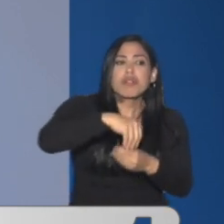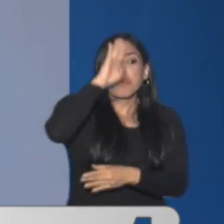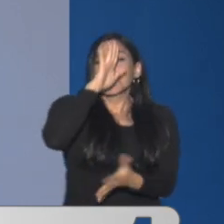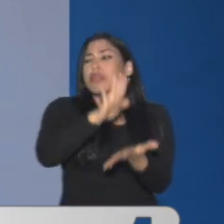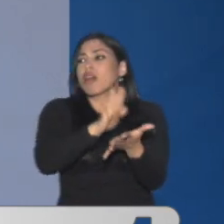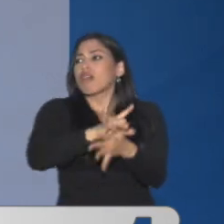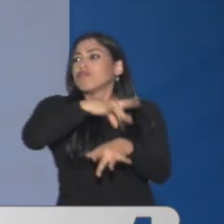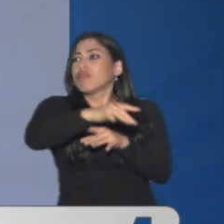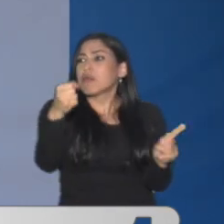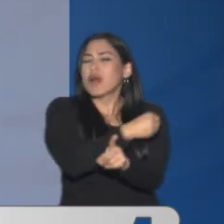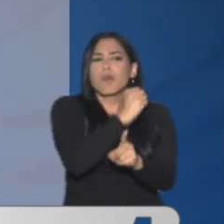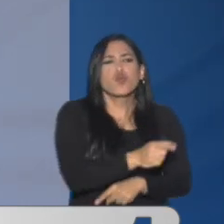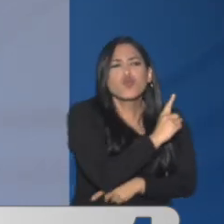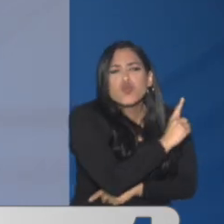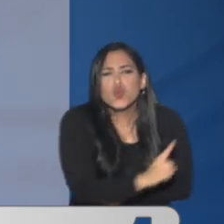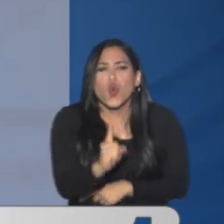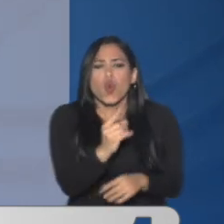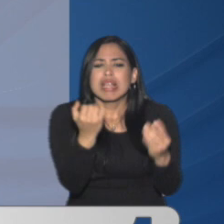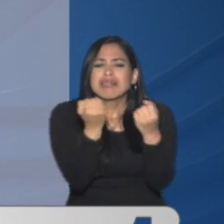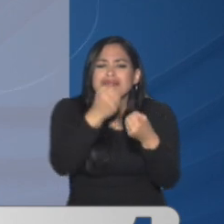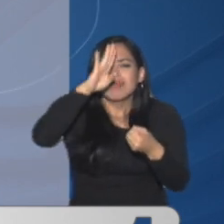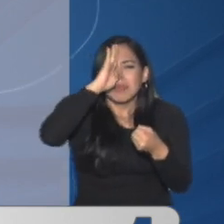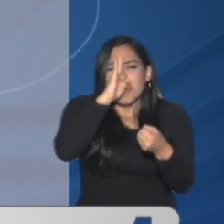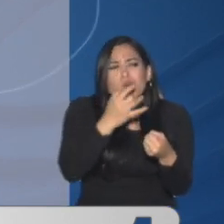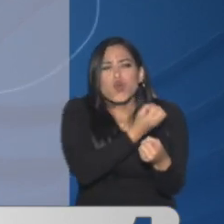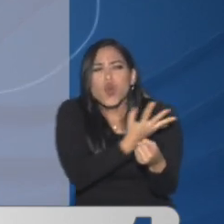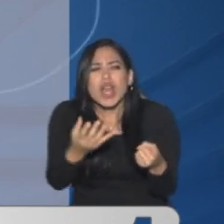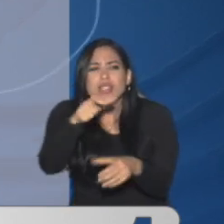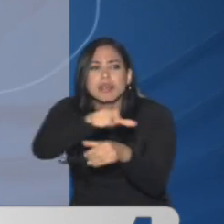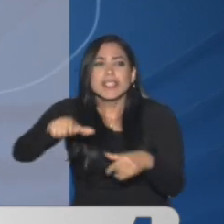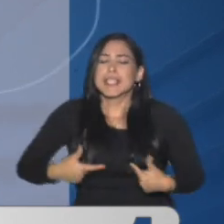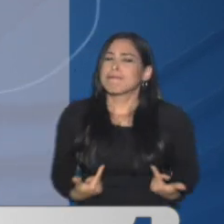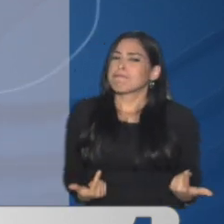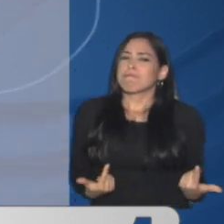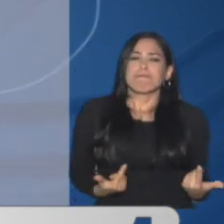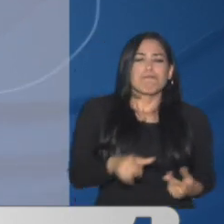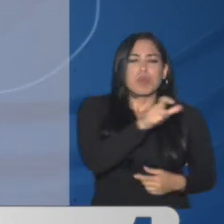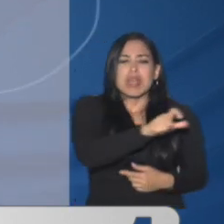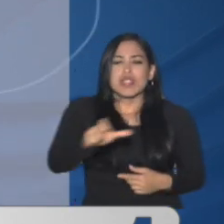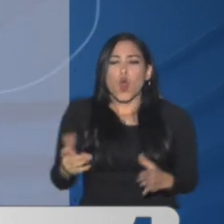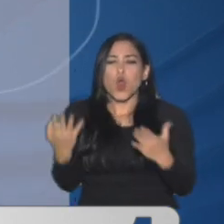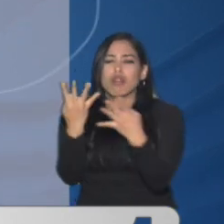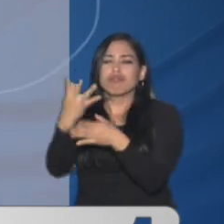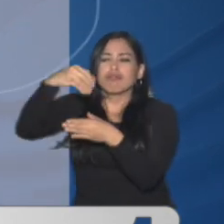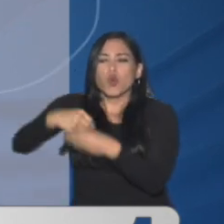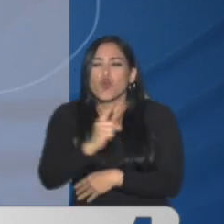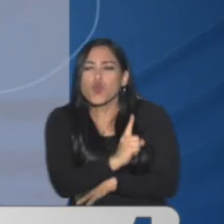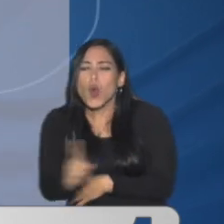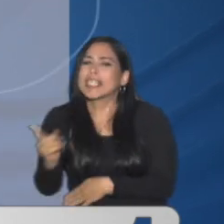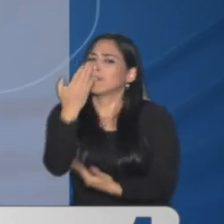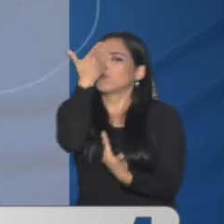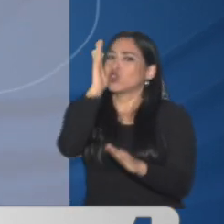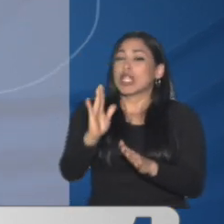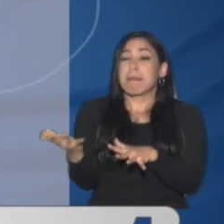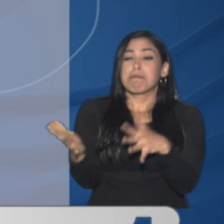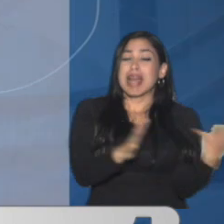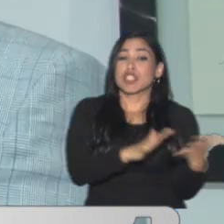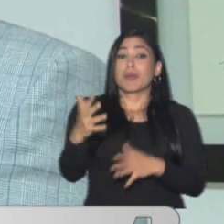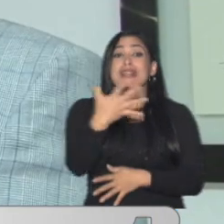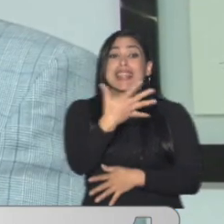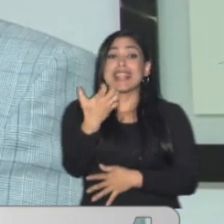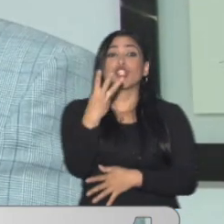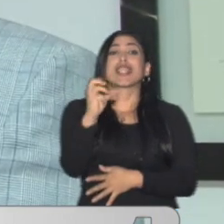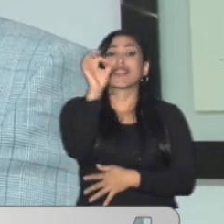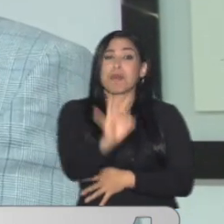cuantos privados pueden estar en la estación de piedecuesta bueno no lo sé el número exacto pero hoy sabemos que hay un el quinientos treinta por ciento